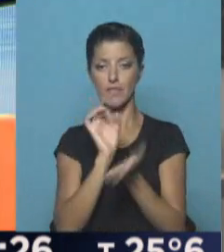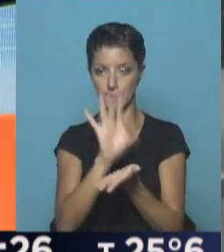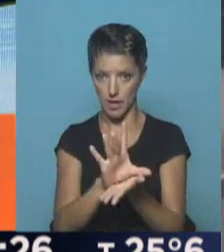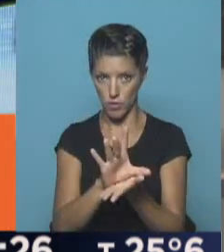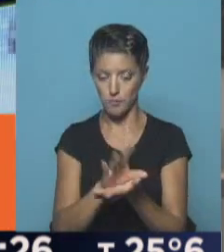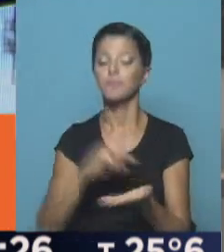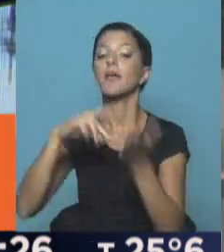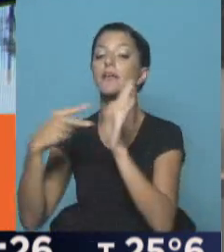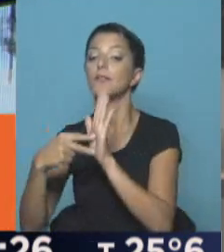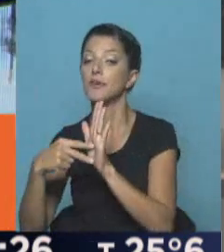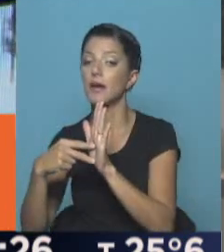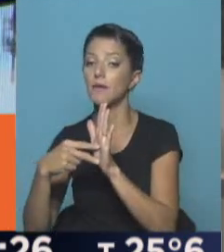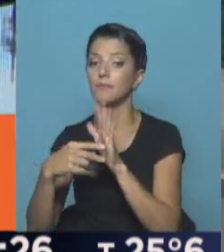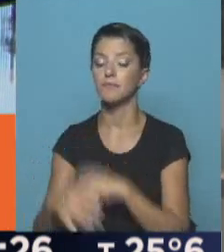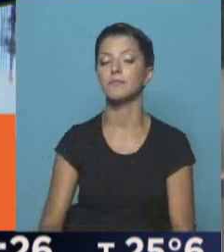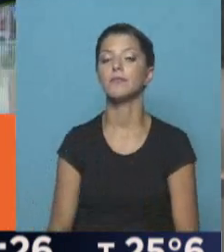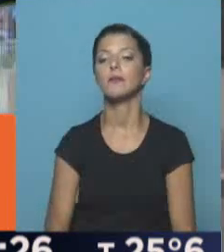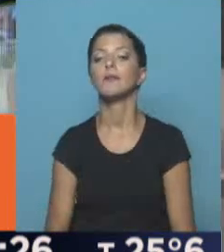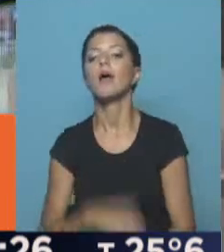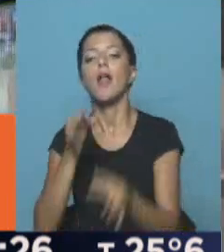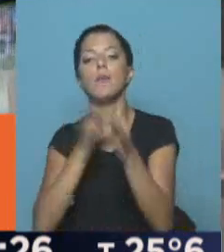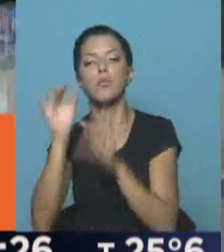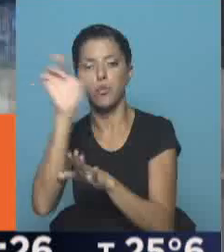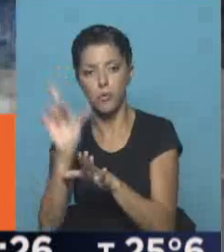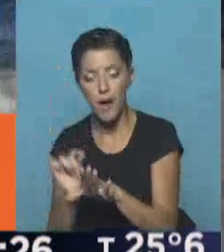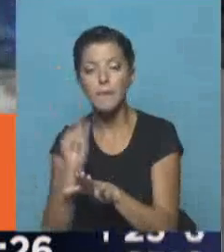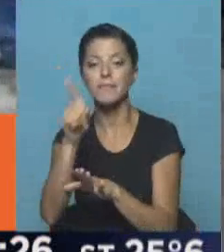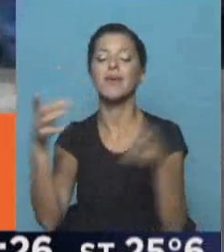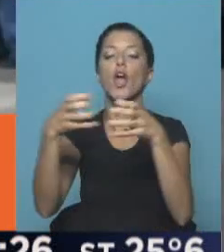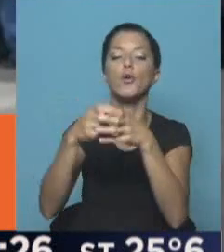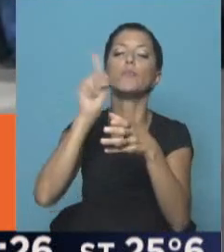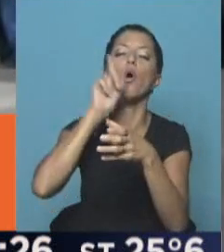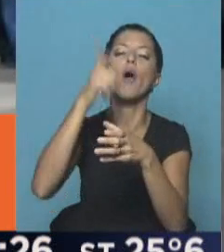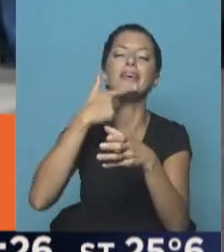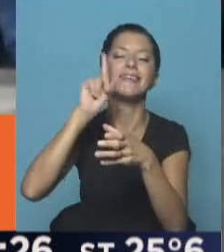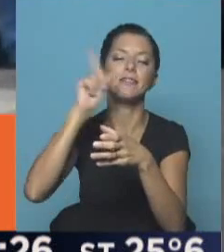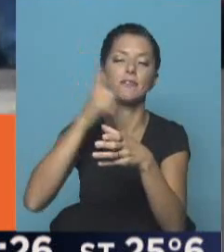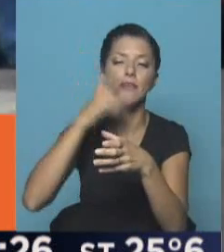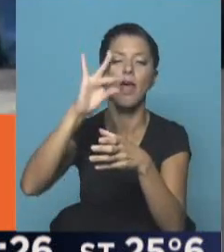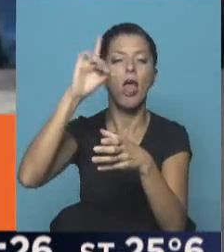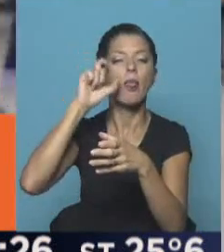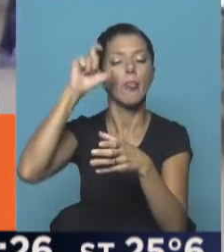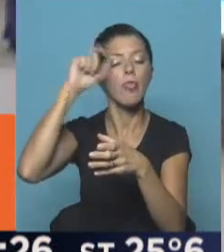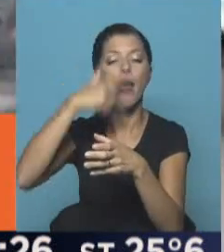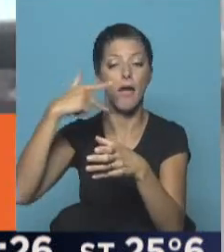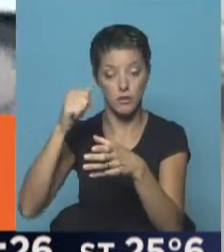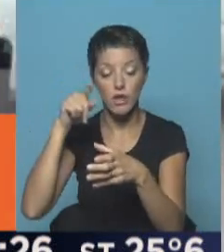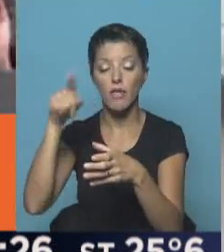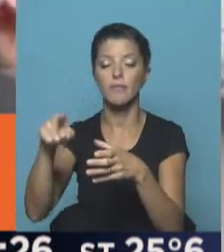geopolítico del terrorismo, del Daesh particularmente, en el escenario geopolítico de Siria,